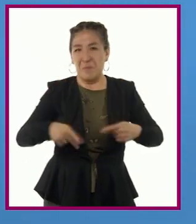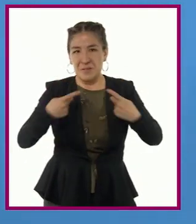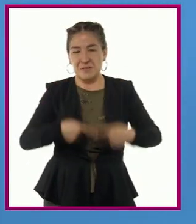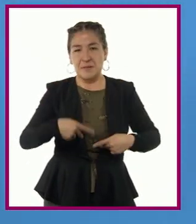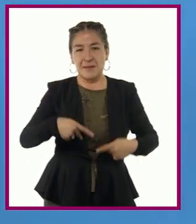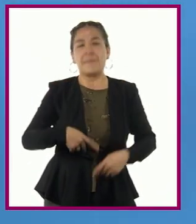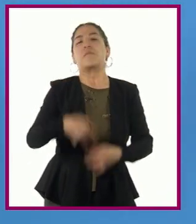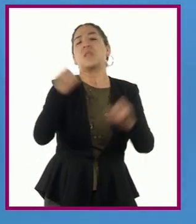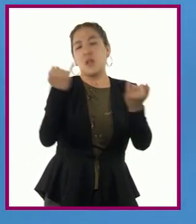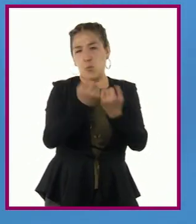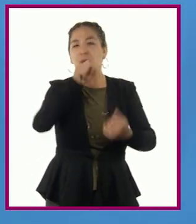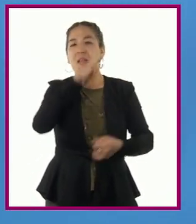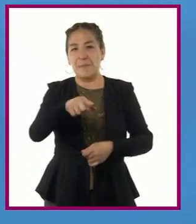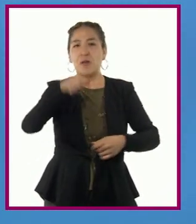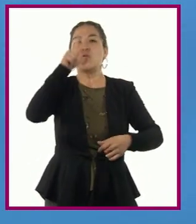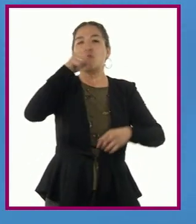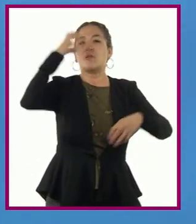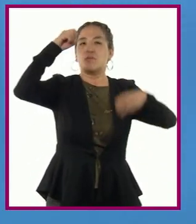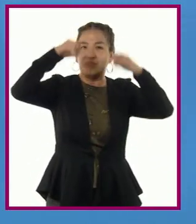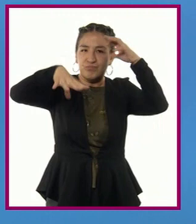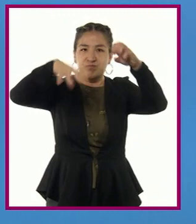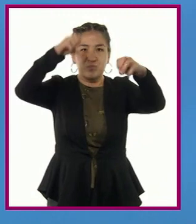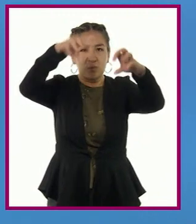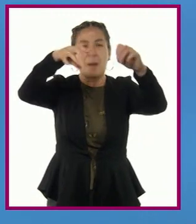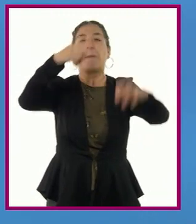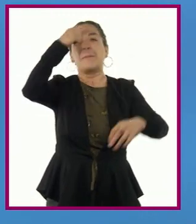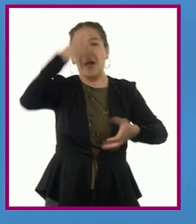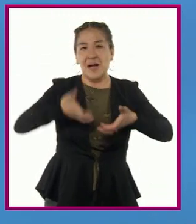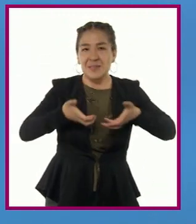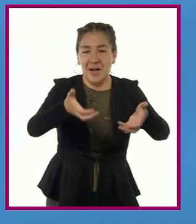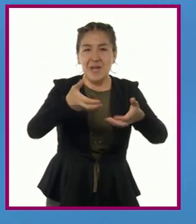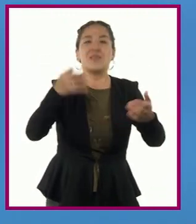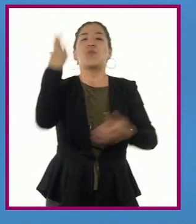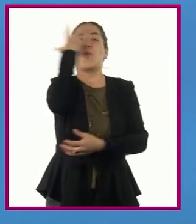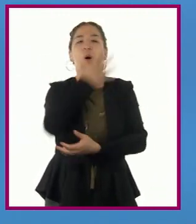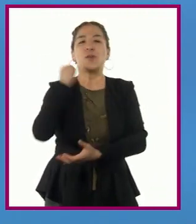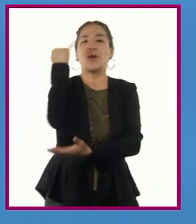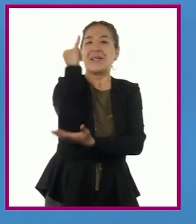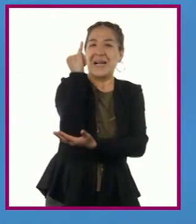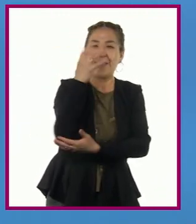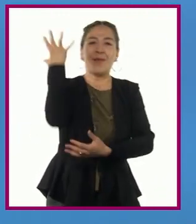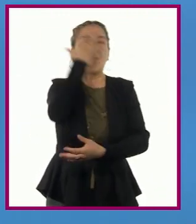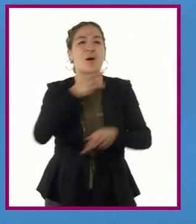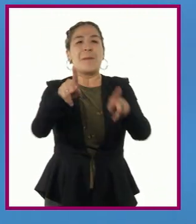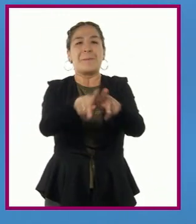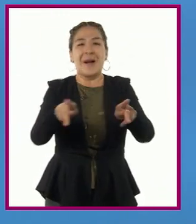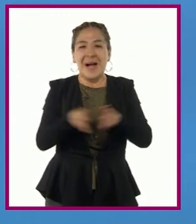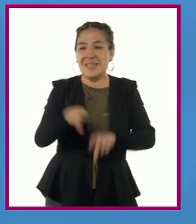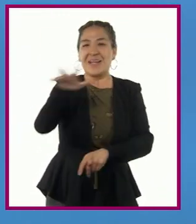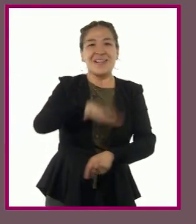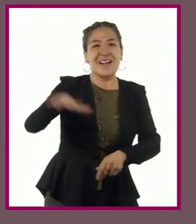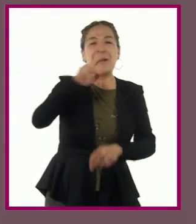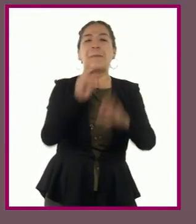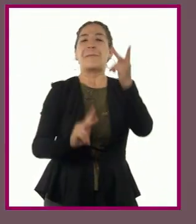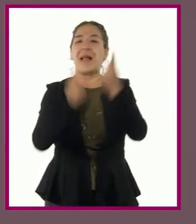de aceite, poner banquetas, embellecer parques y jardines para dar una imagen de orden y